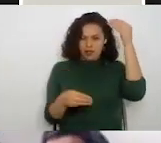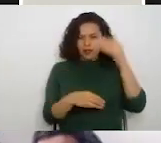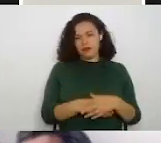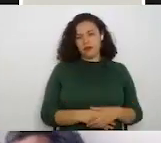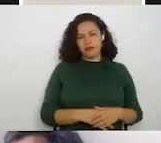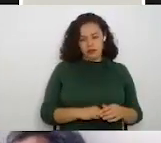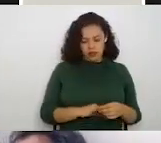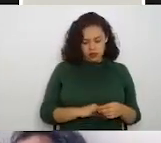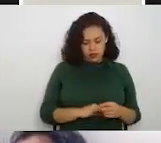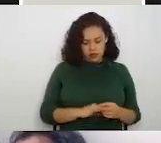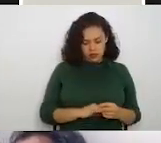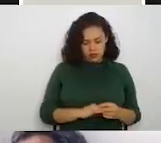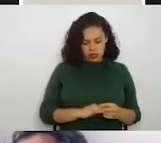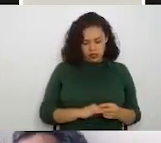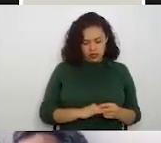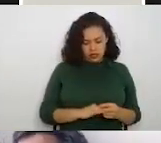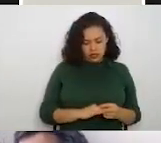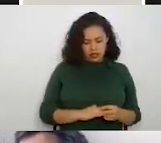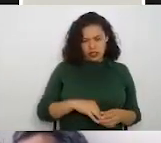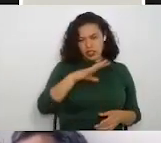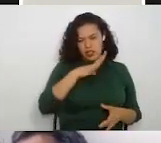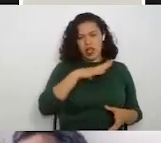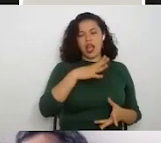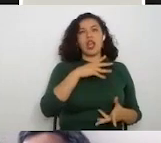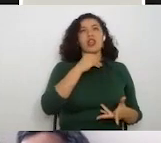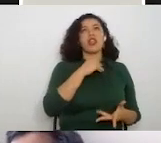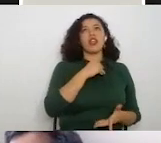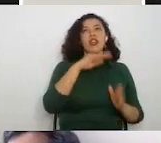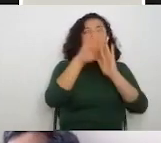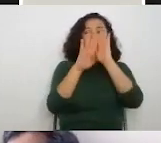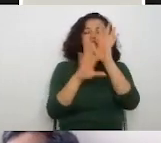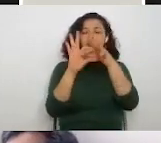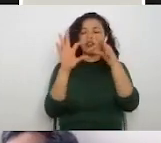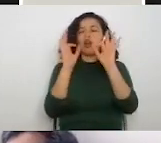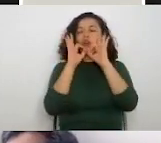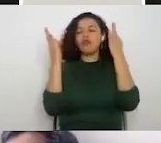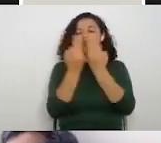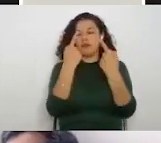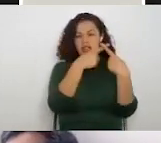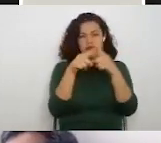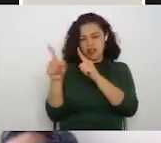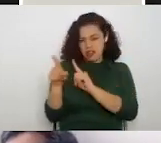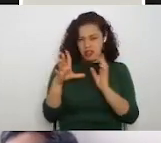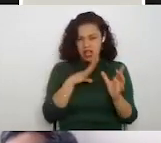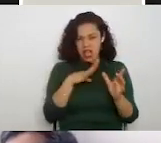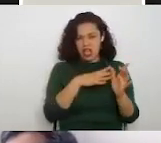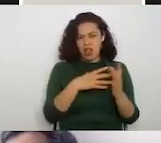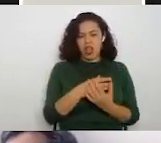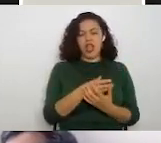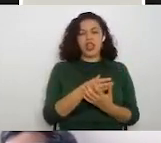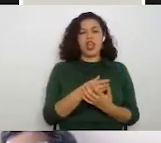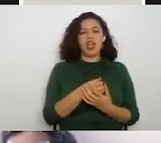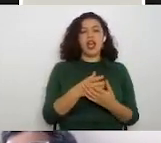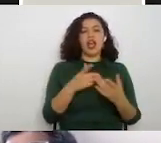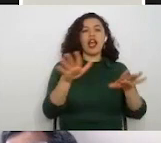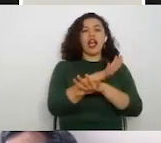estar trabajando con cada procedimiento de manera independiente, ¿sí? Tener un control de los cambios que se